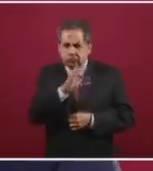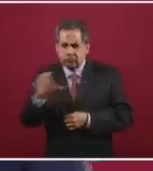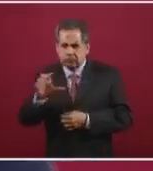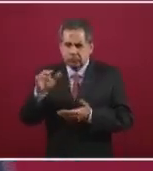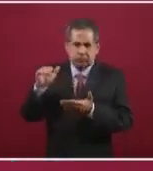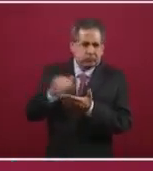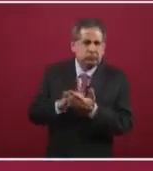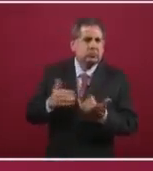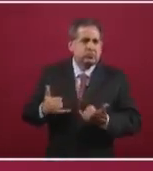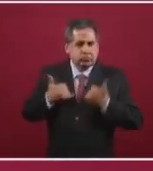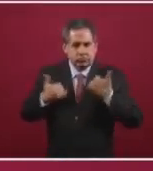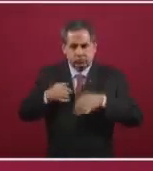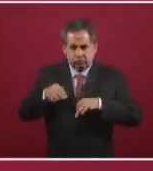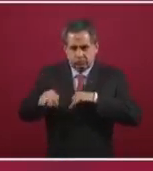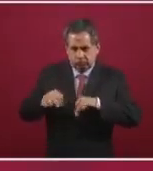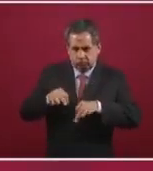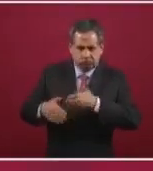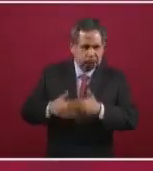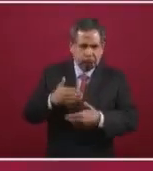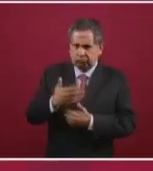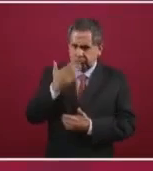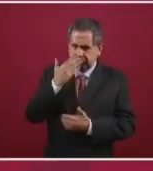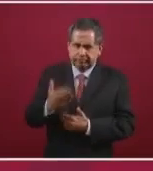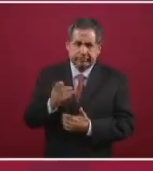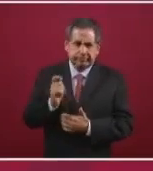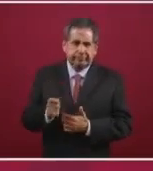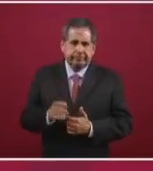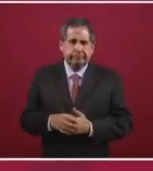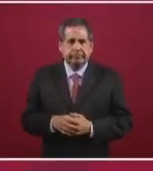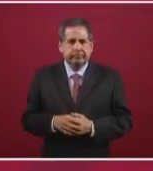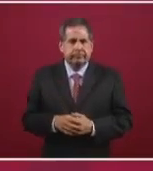jóvenes trabajando,